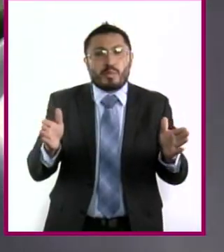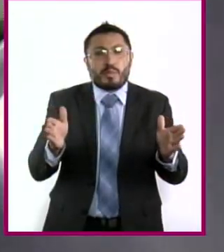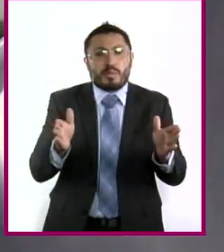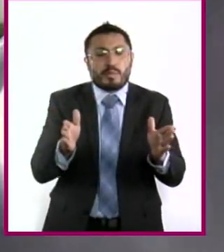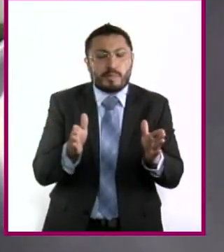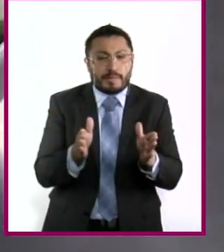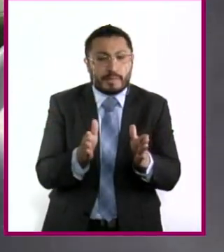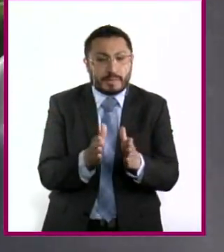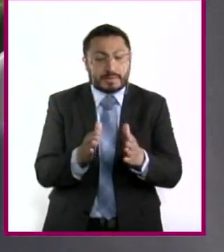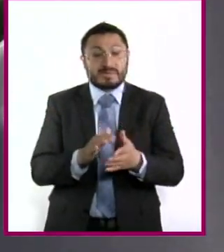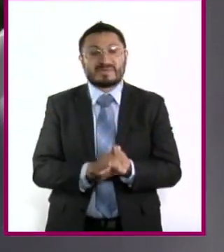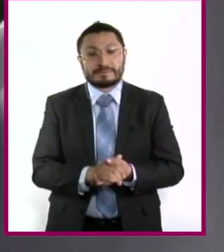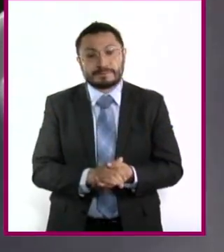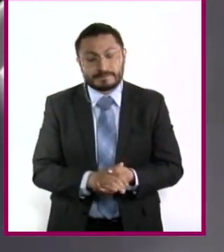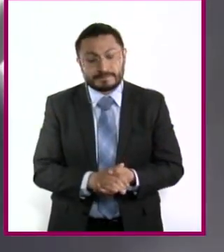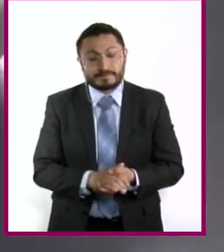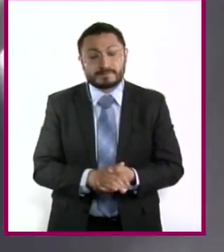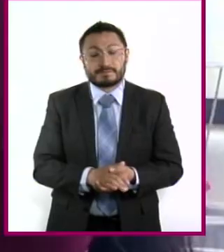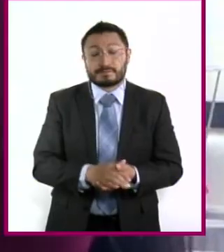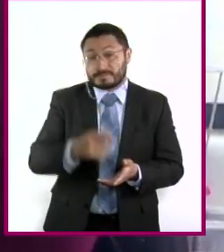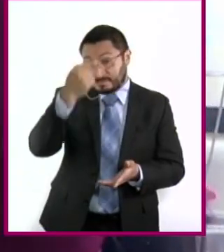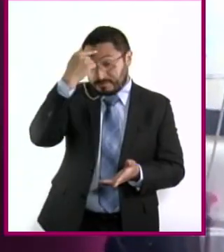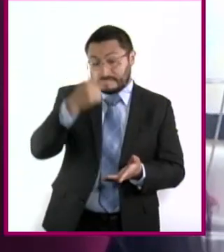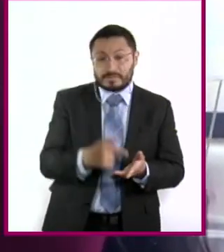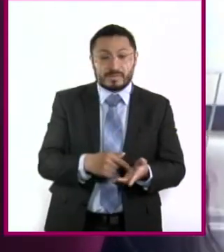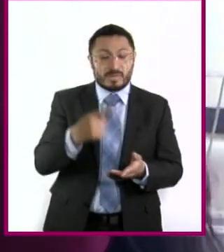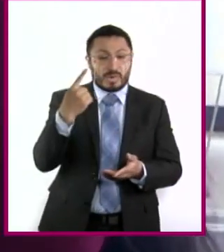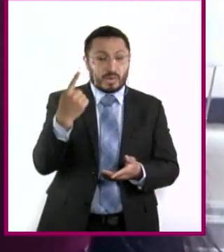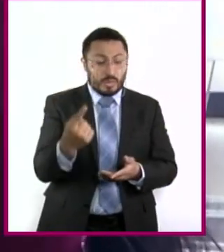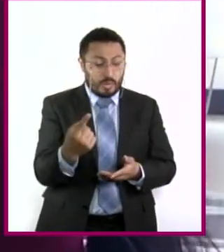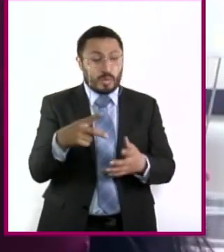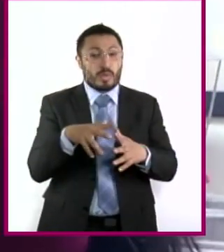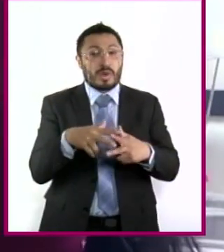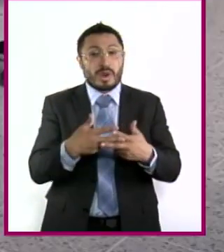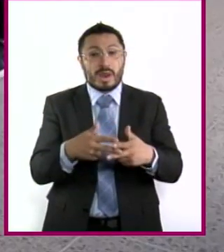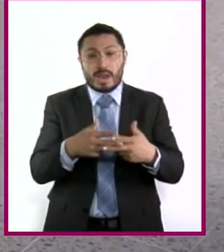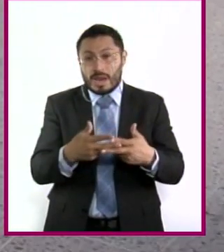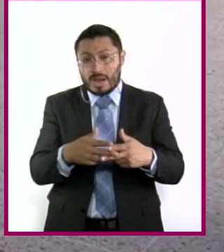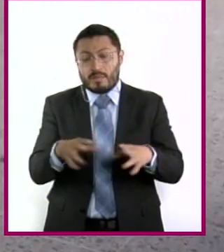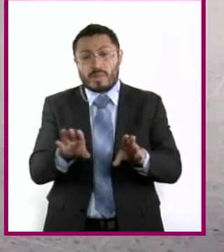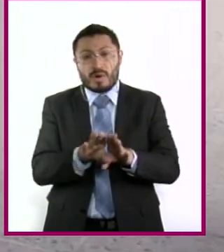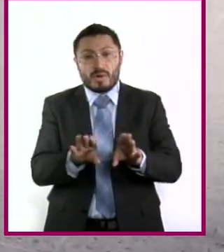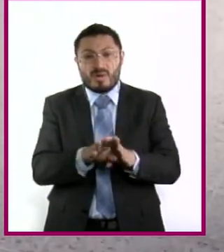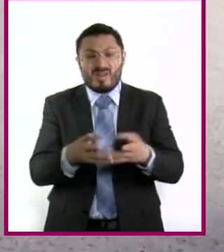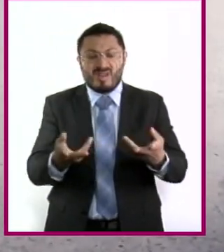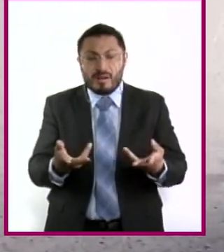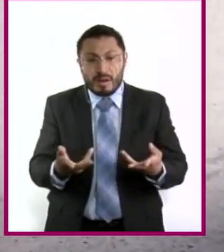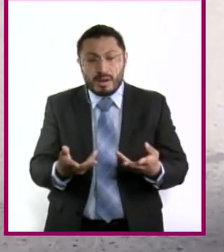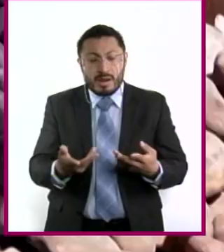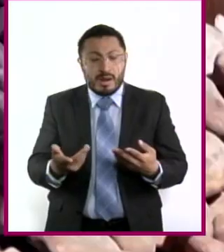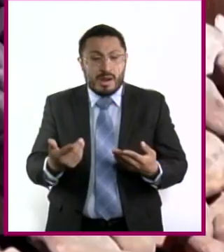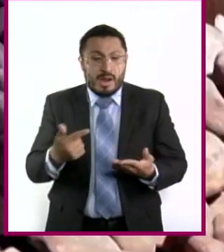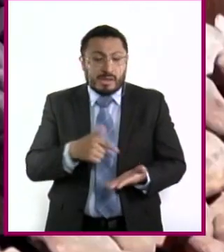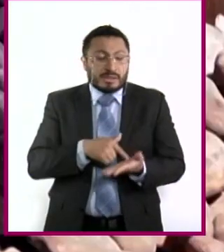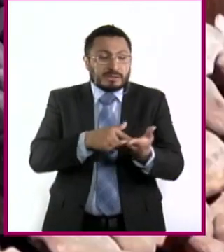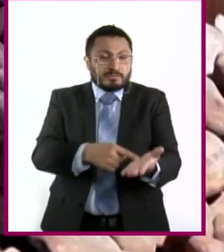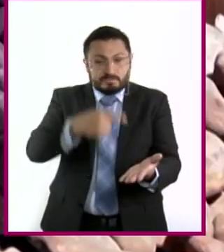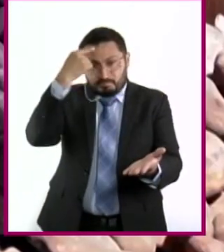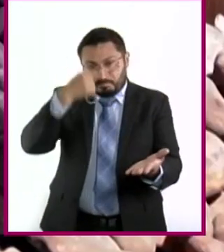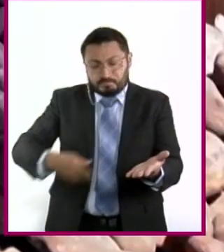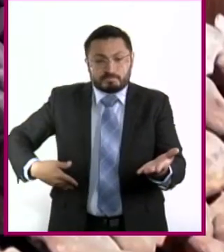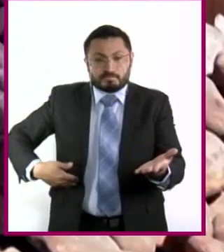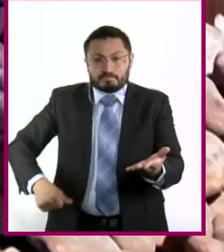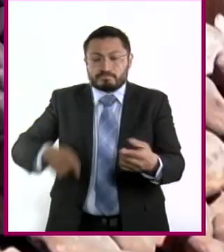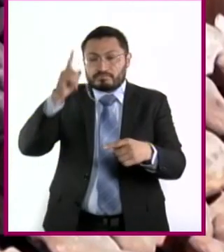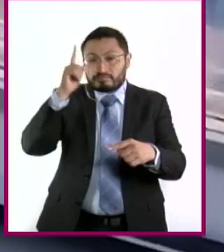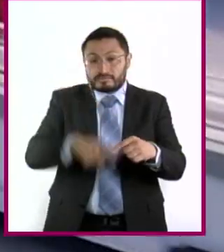planeta. Me parece que una de las herramientas que se pueden plantear para reducir la hambruna en el mundo